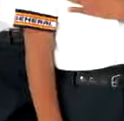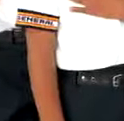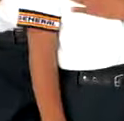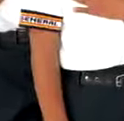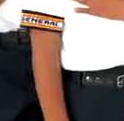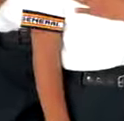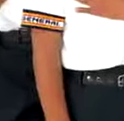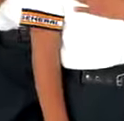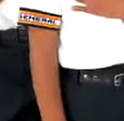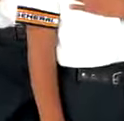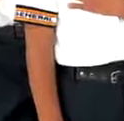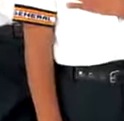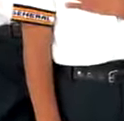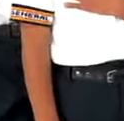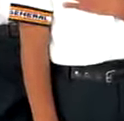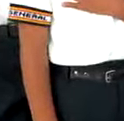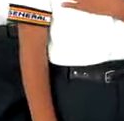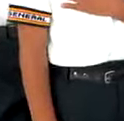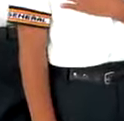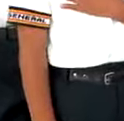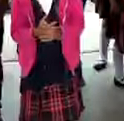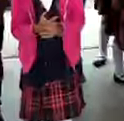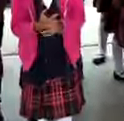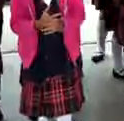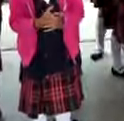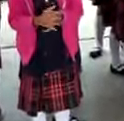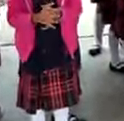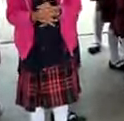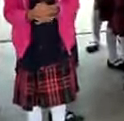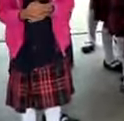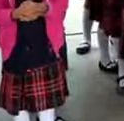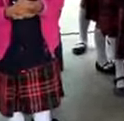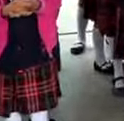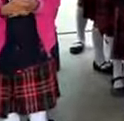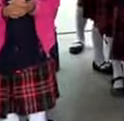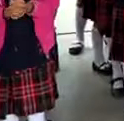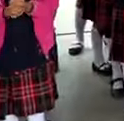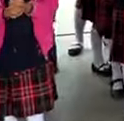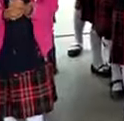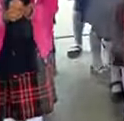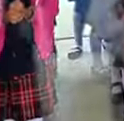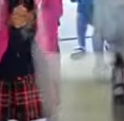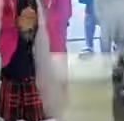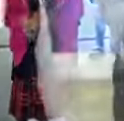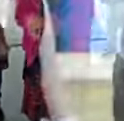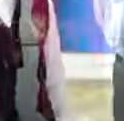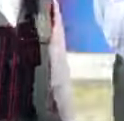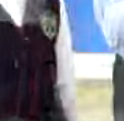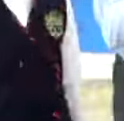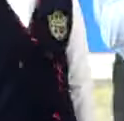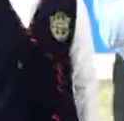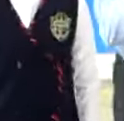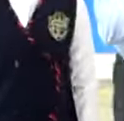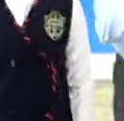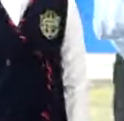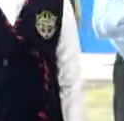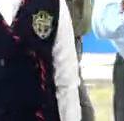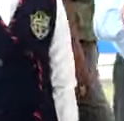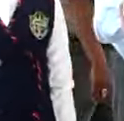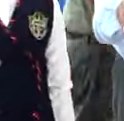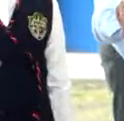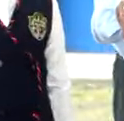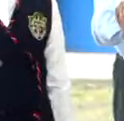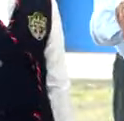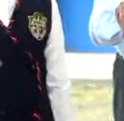Es muy importante, señor presidente, tenerlo con nosotros, porque toda la comunidad